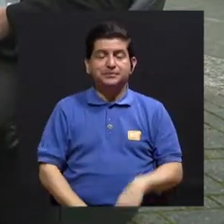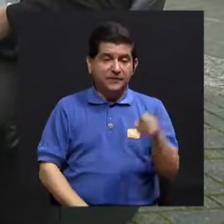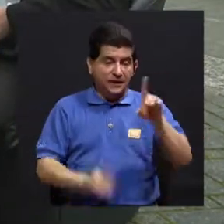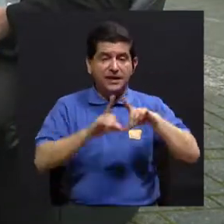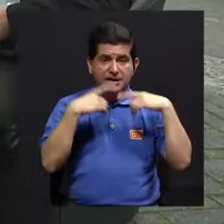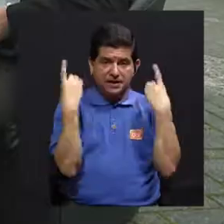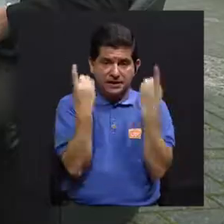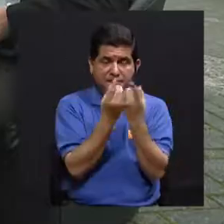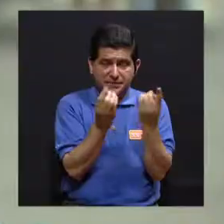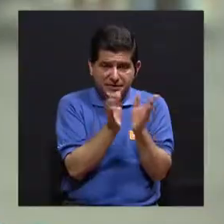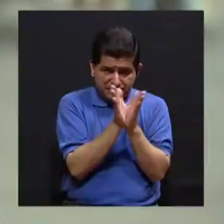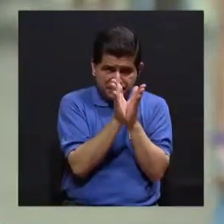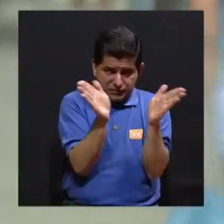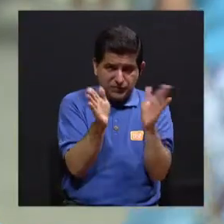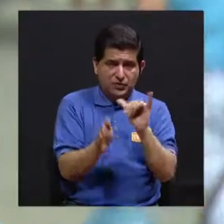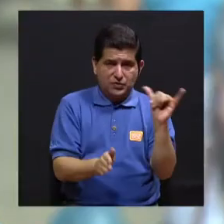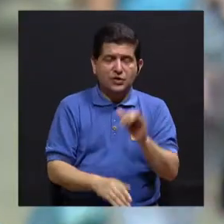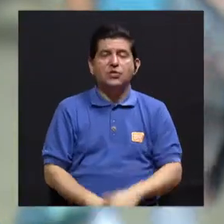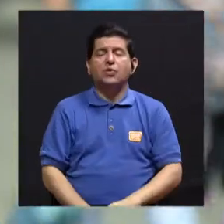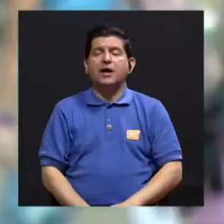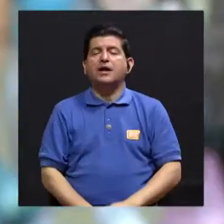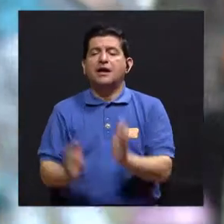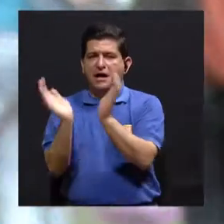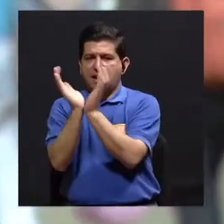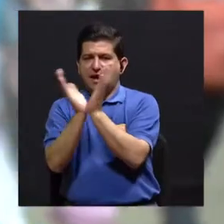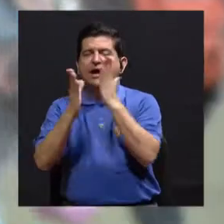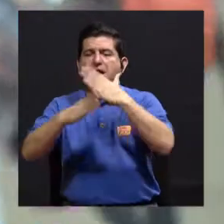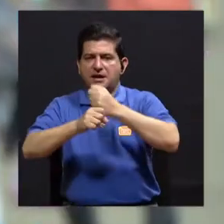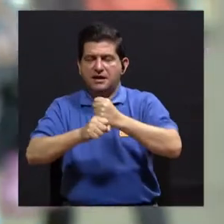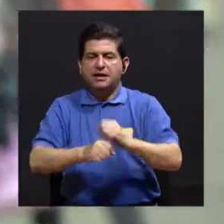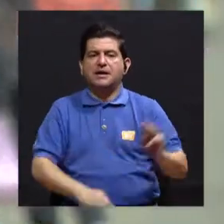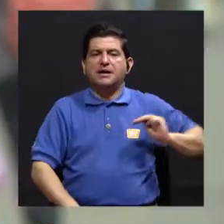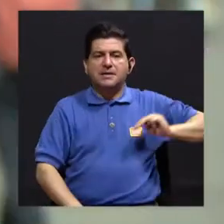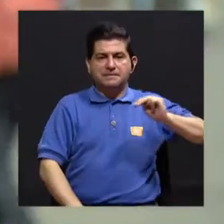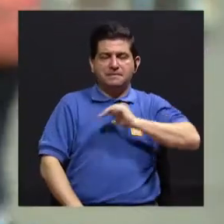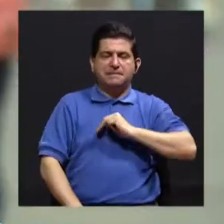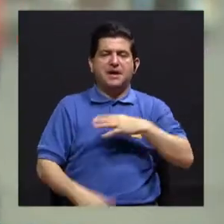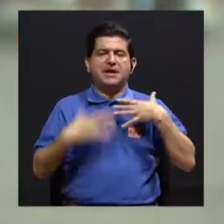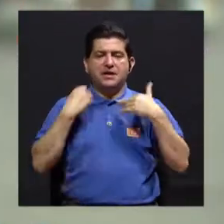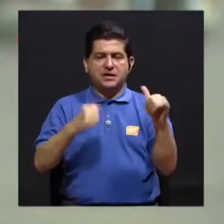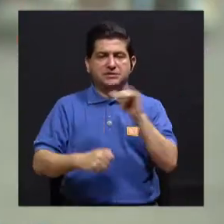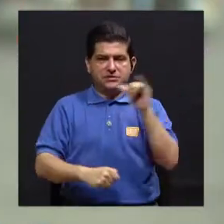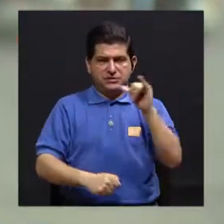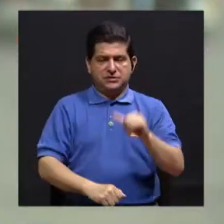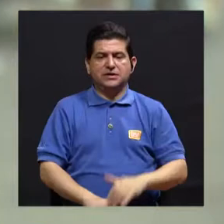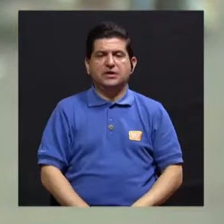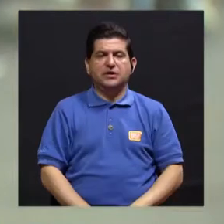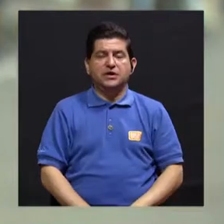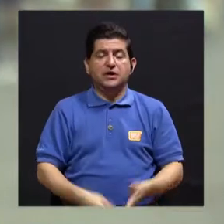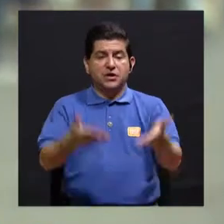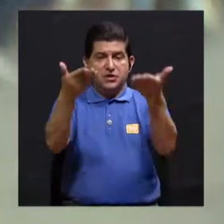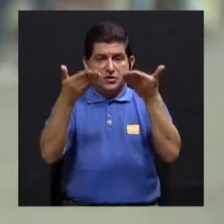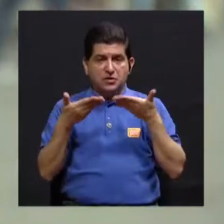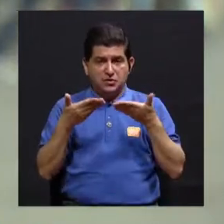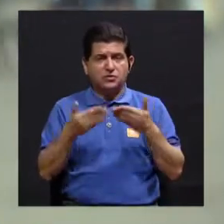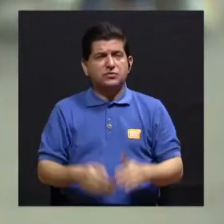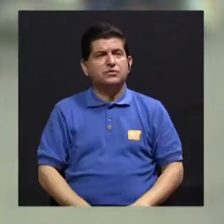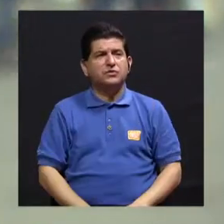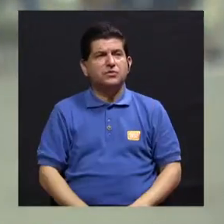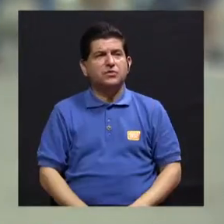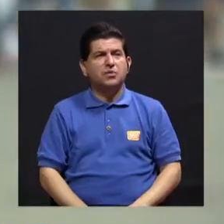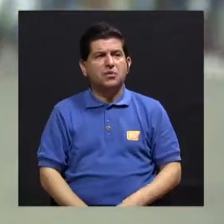en el departamento en general. Igualmente la caja lo hace, ¿okay? El Ministerio de Salud también nos ha provisto